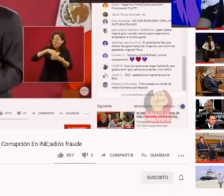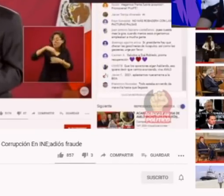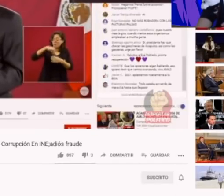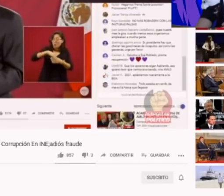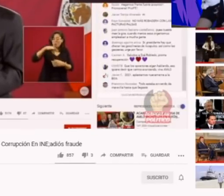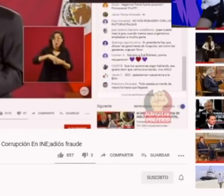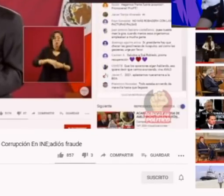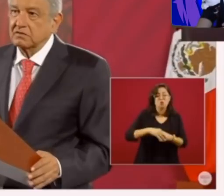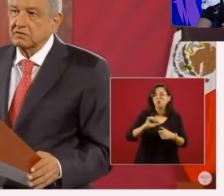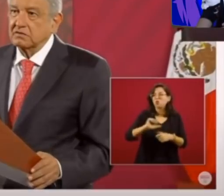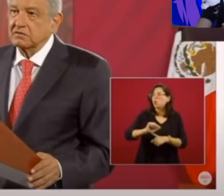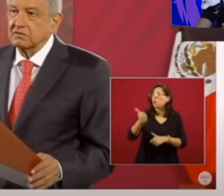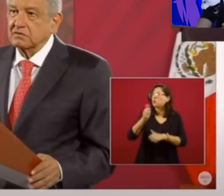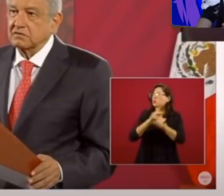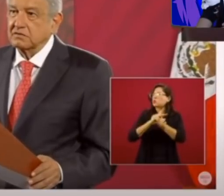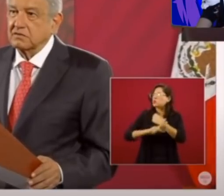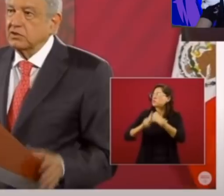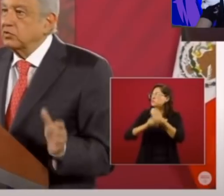mundo